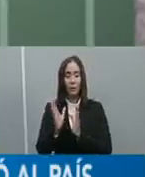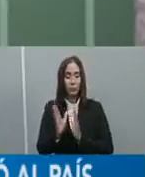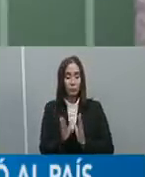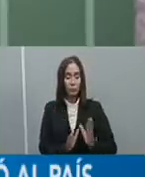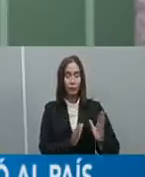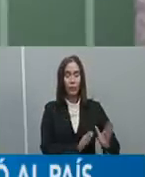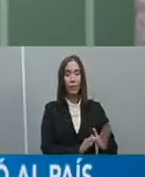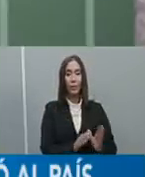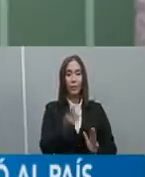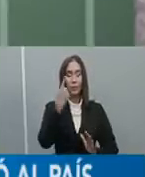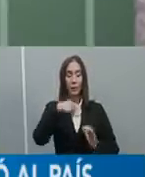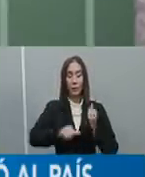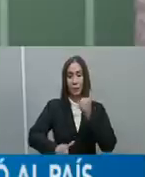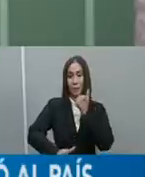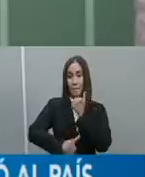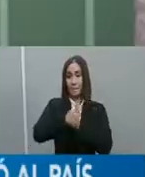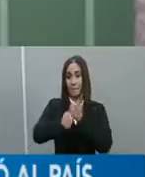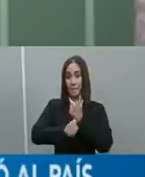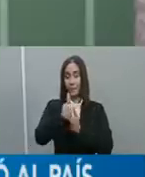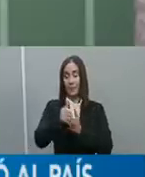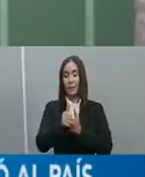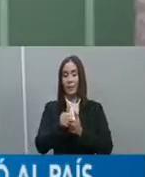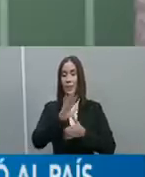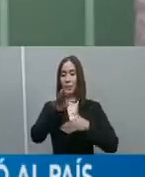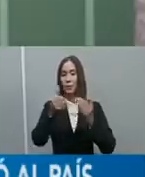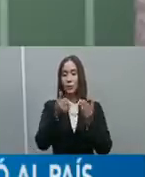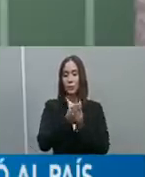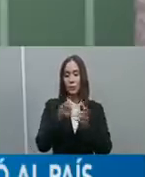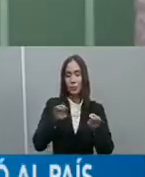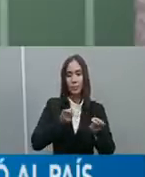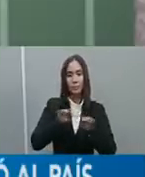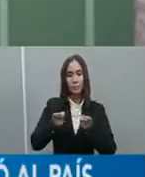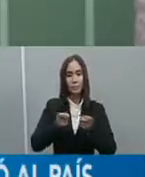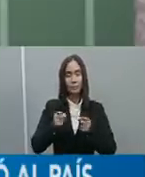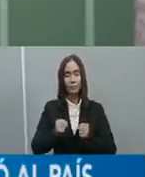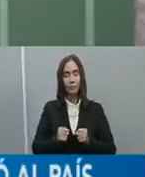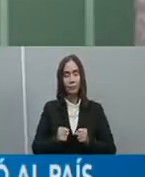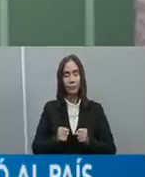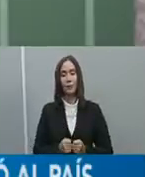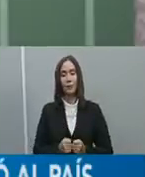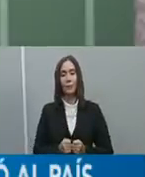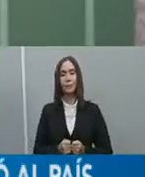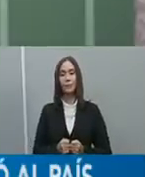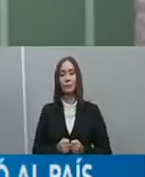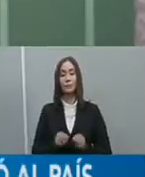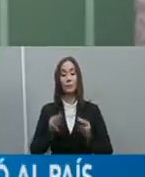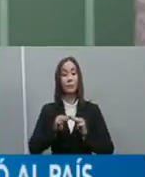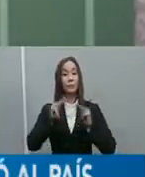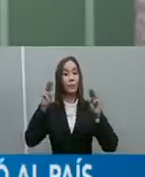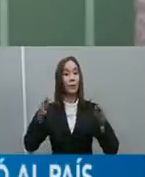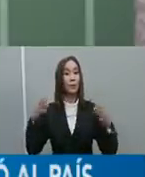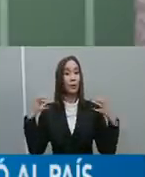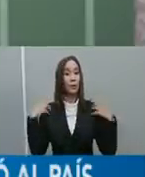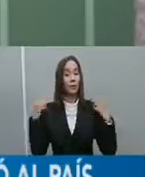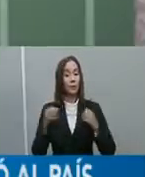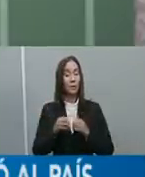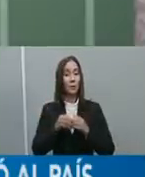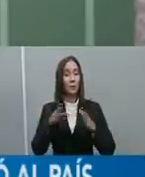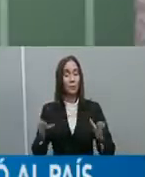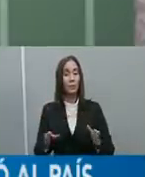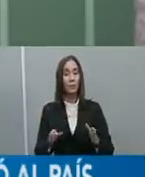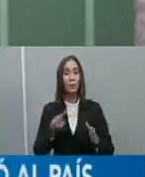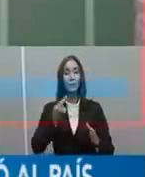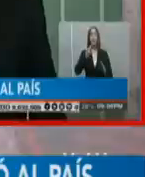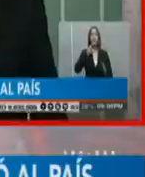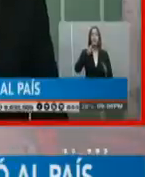de manera masiva, ejerzamos el derecho al sufragio, que también sepamos respetar no solo las medidas que han